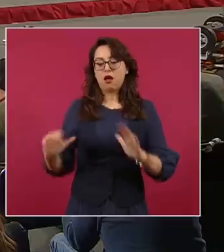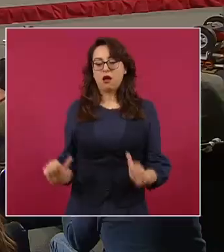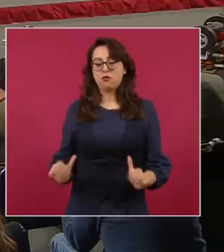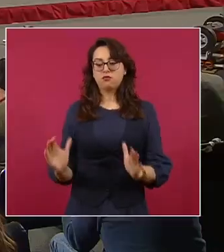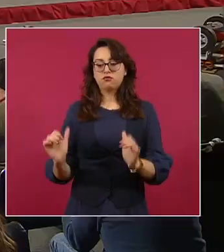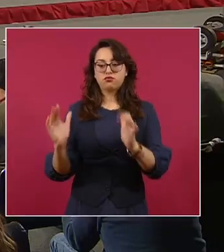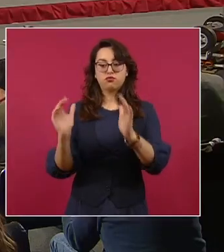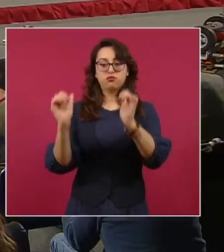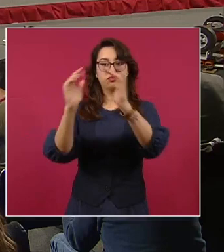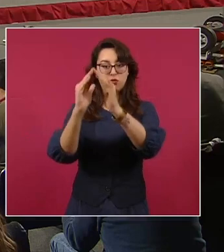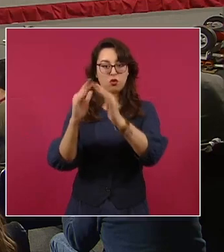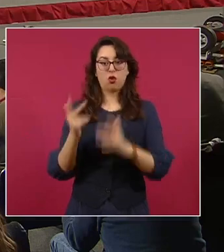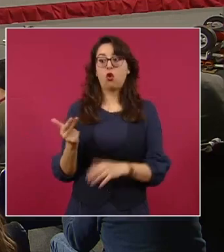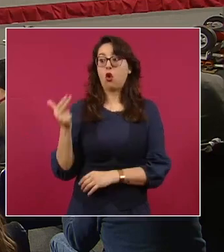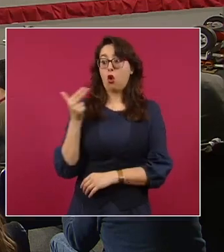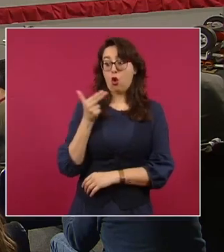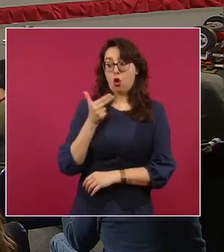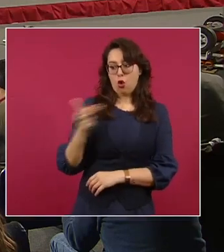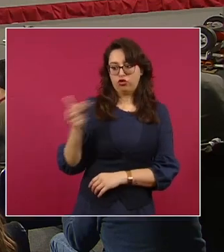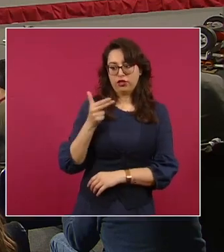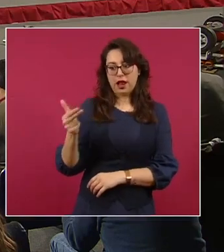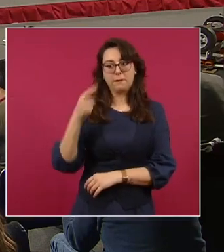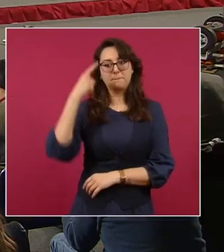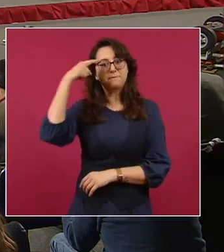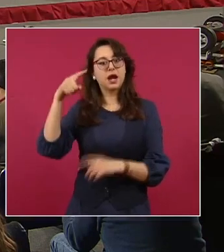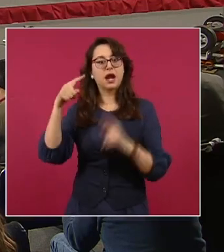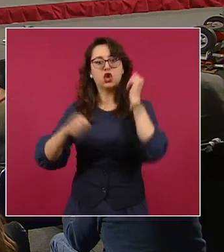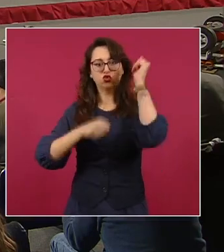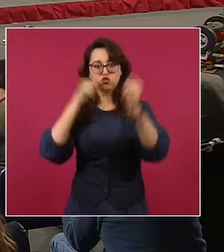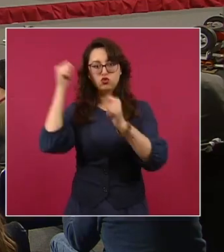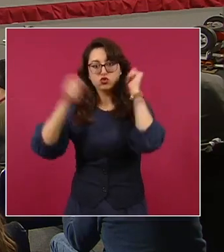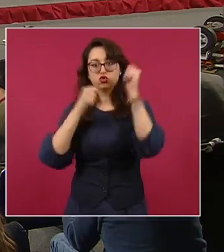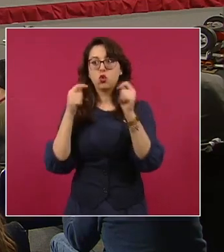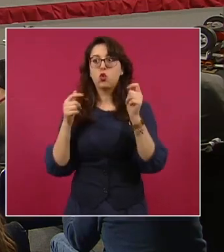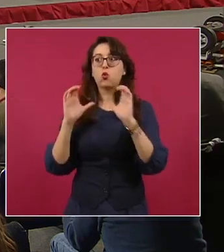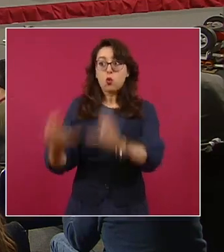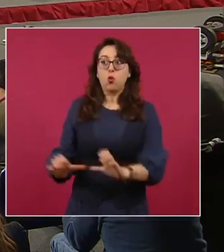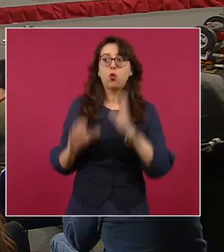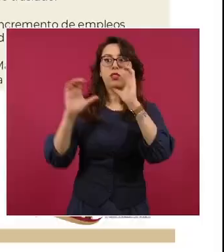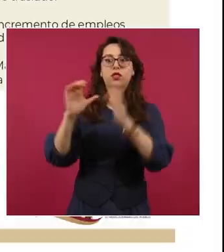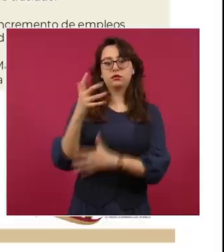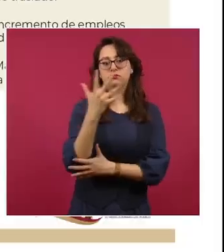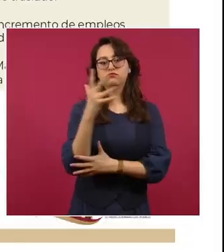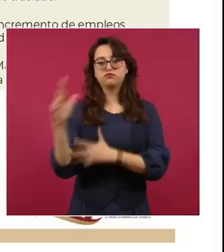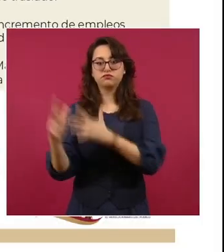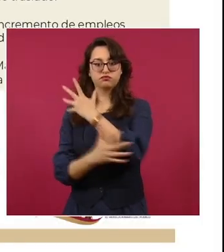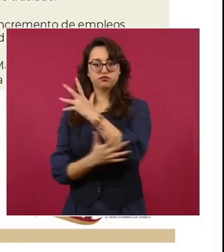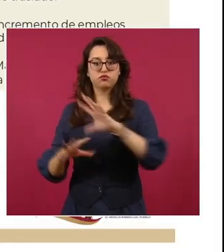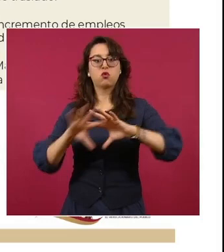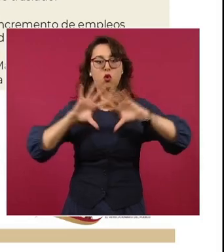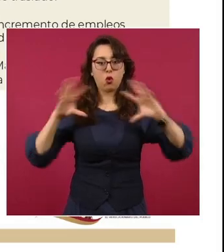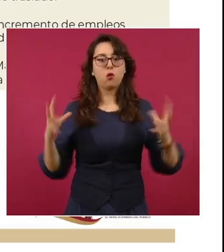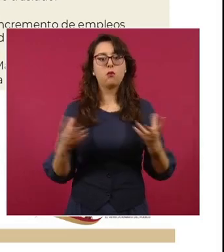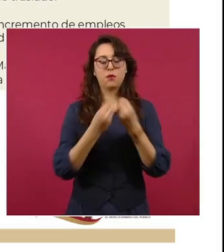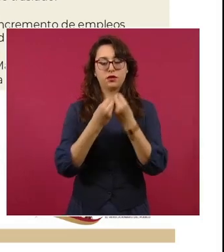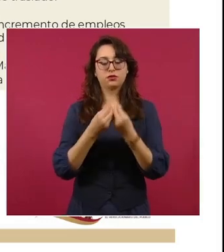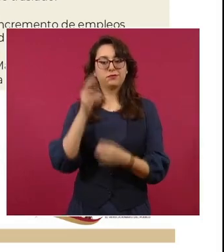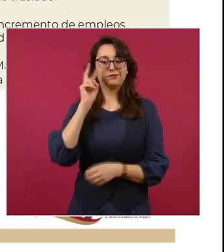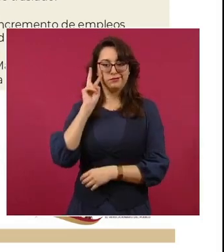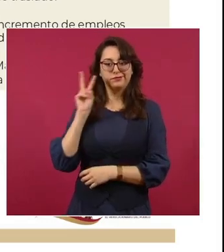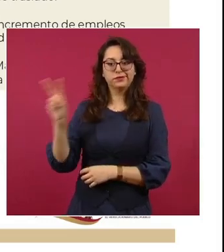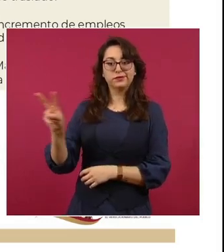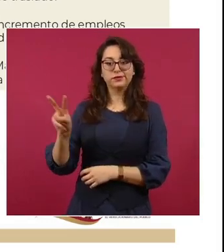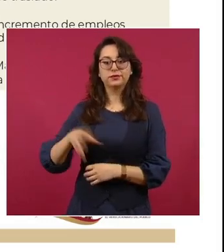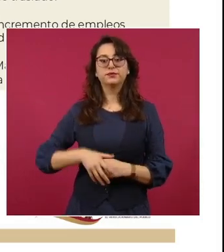conservar y promover el patrimonio arqueológico, ambiental y cultural de la región, al consolidar el turismo cultural de aventura y de